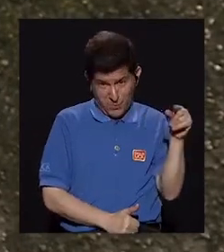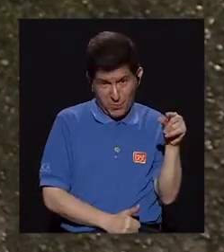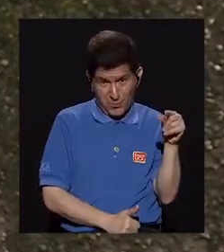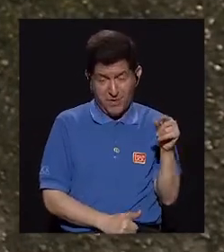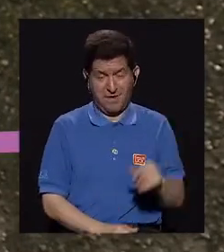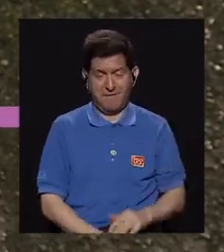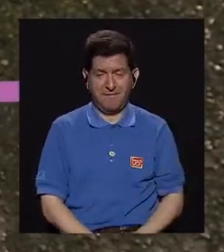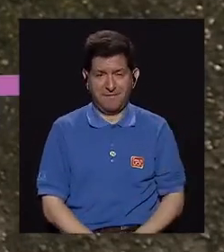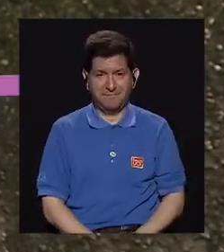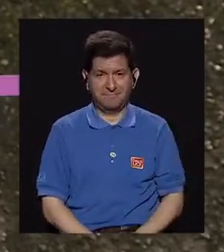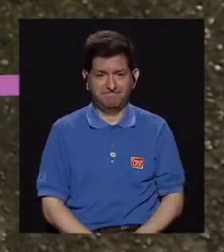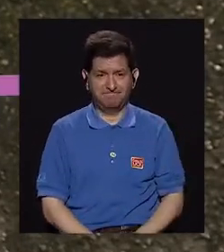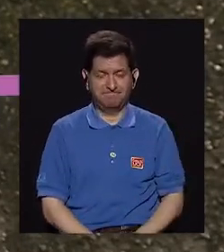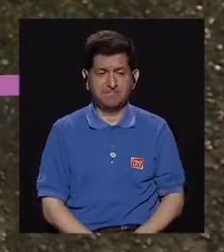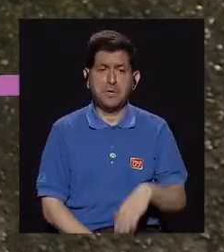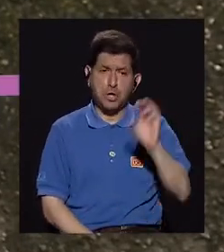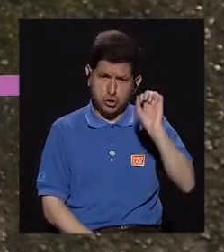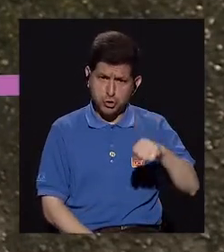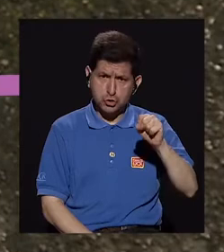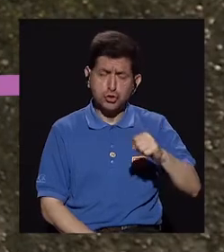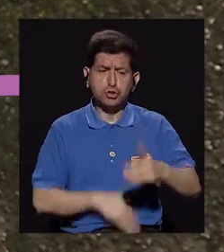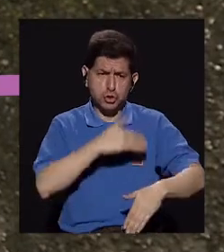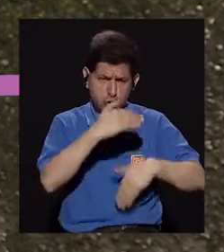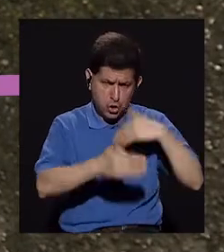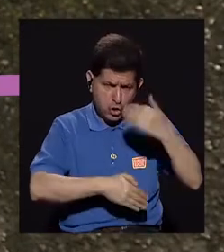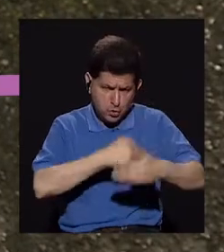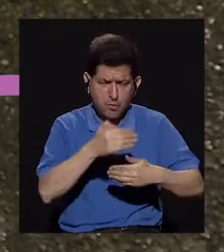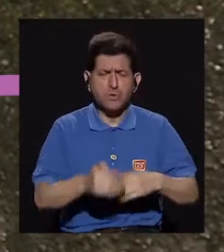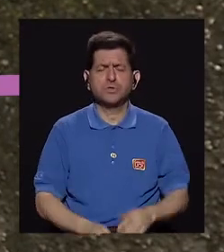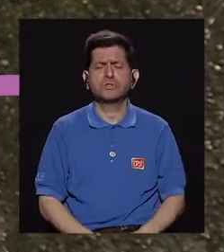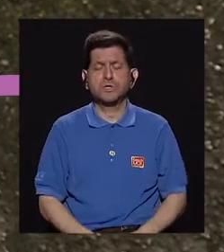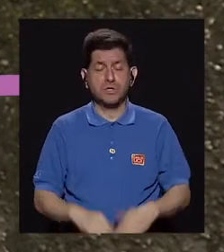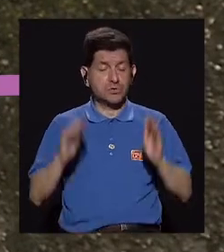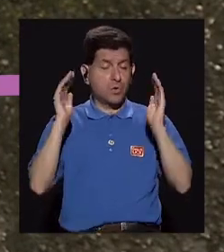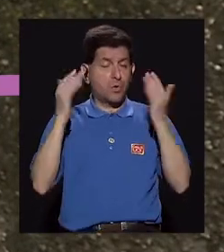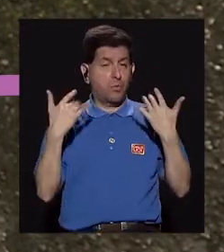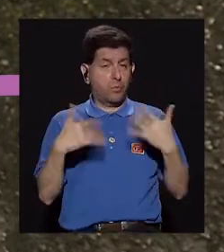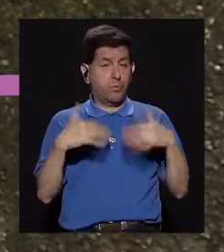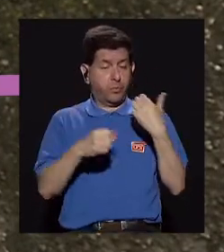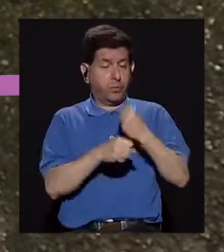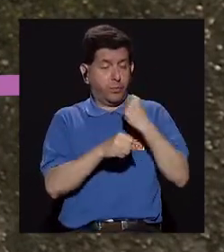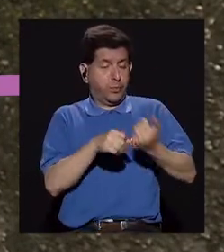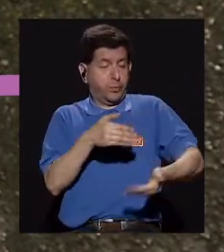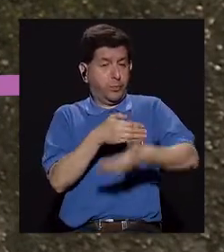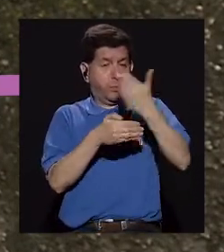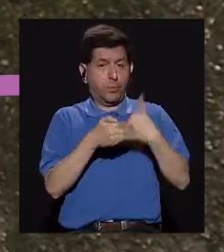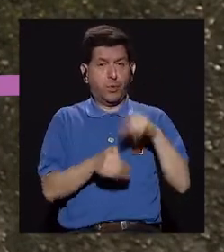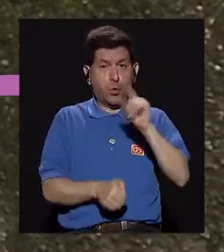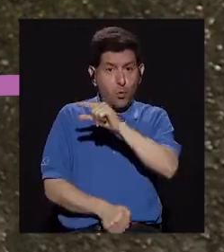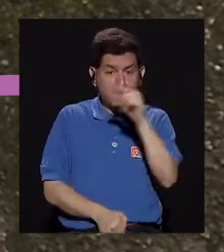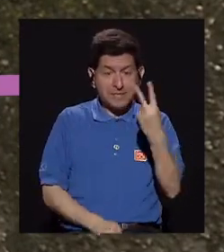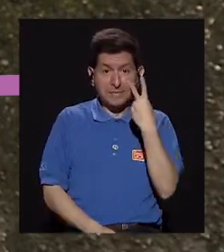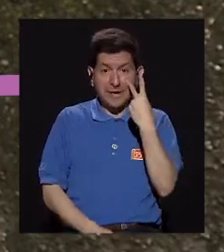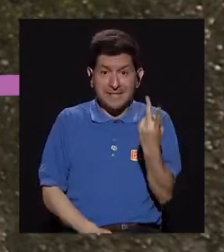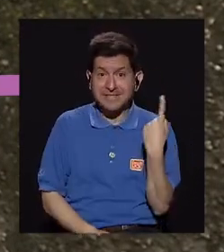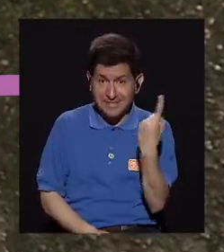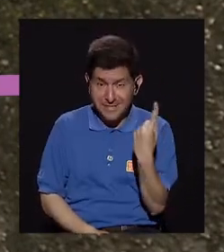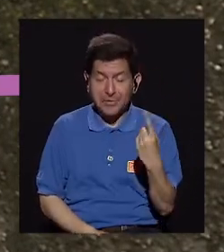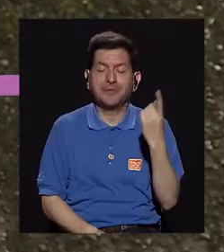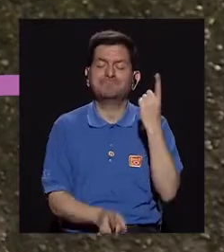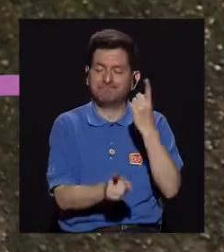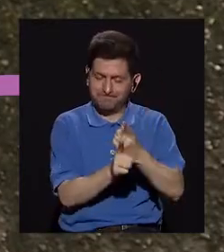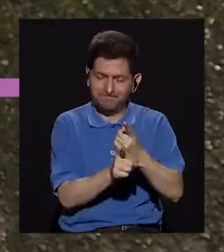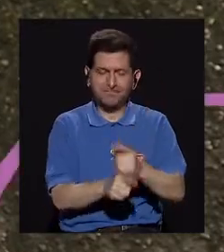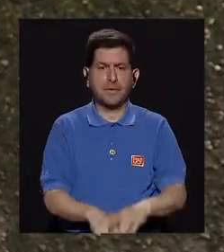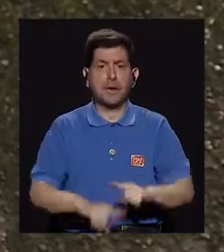semana, ¿verdad? Si bien lleva todo un proceso de gestión gigante detrás. Sí, una semana es lo que se ve.